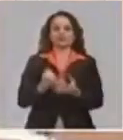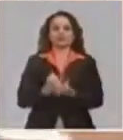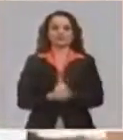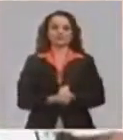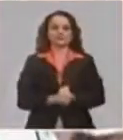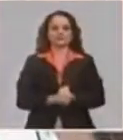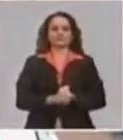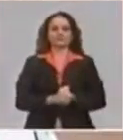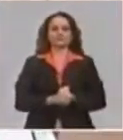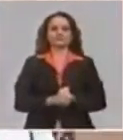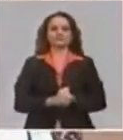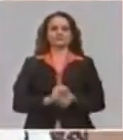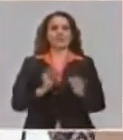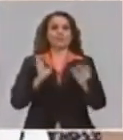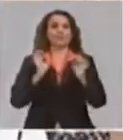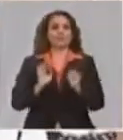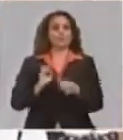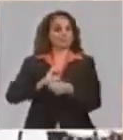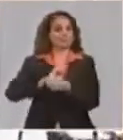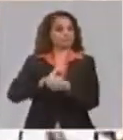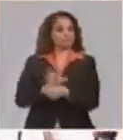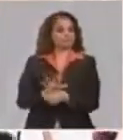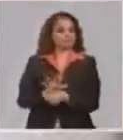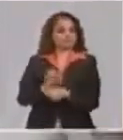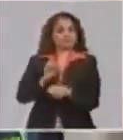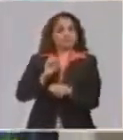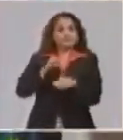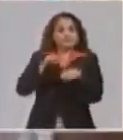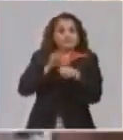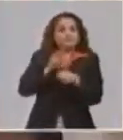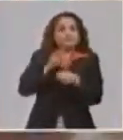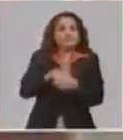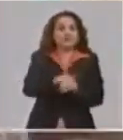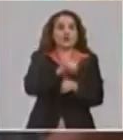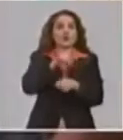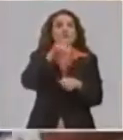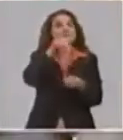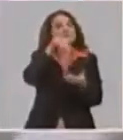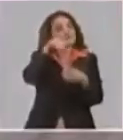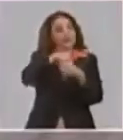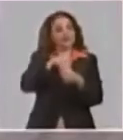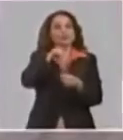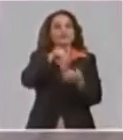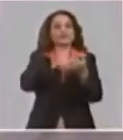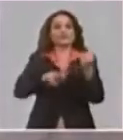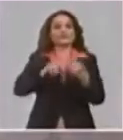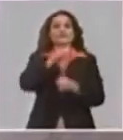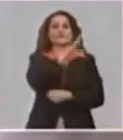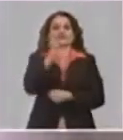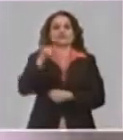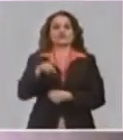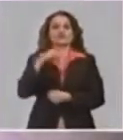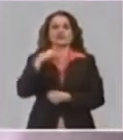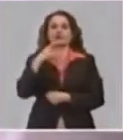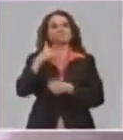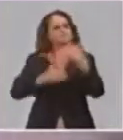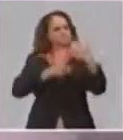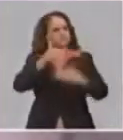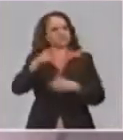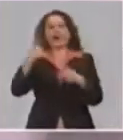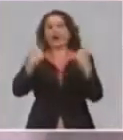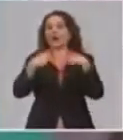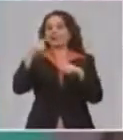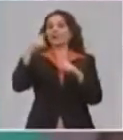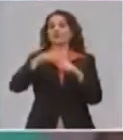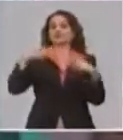Cuando la COVID-19 apareció en Cienfuegos, las fuerzas y la solidaridad de los sureños se multiplicó. Así, trabajadores del sector del turismo del